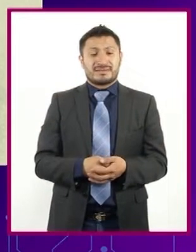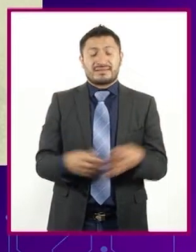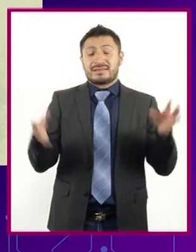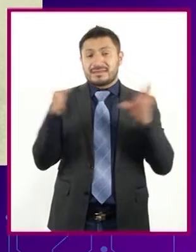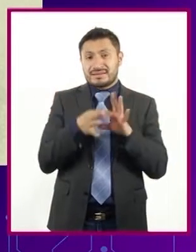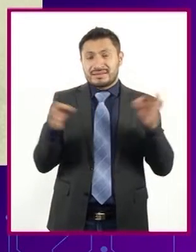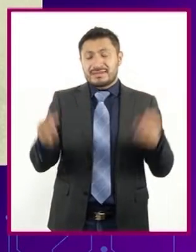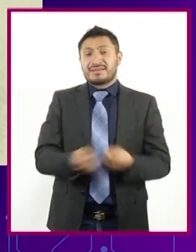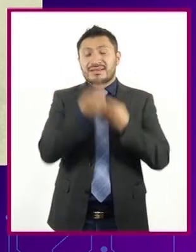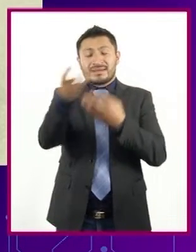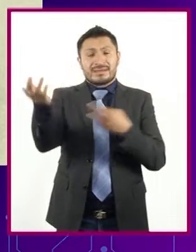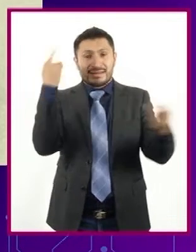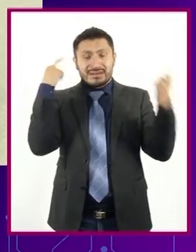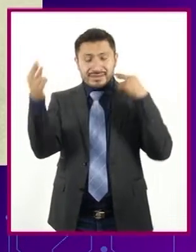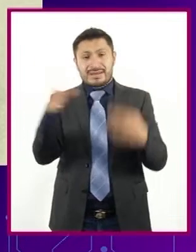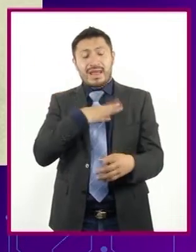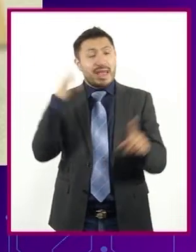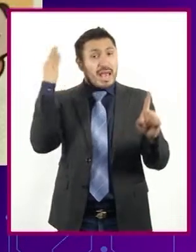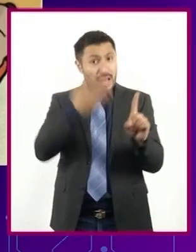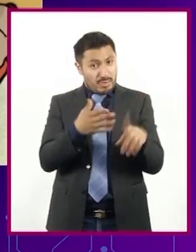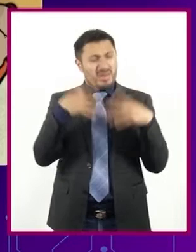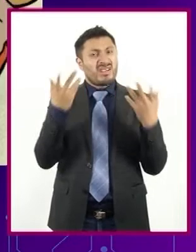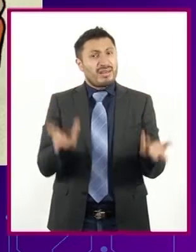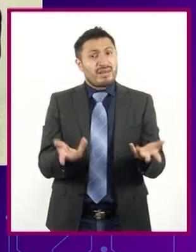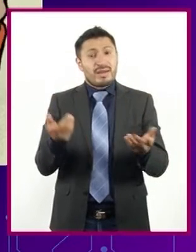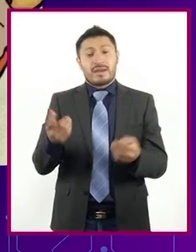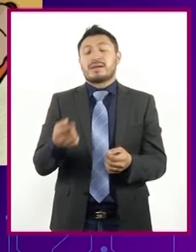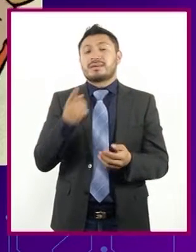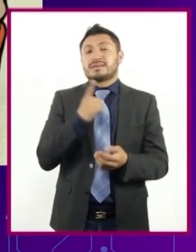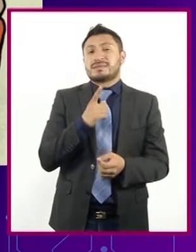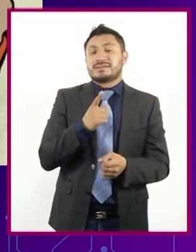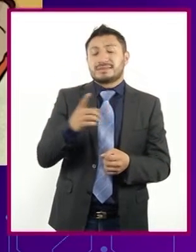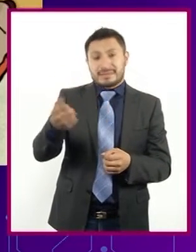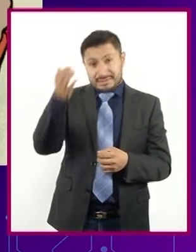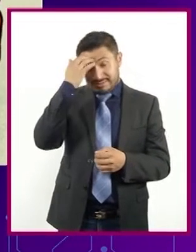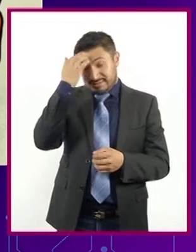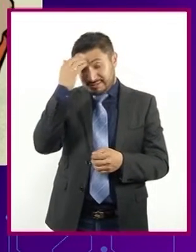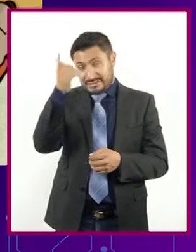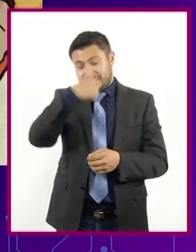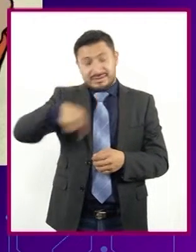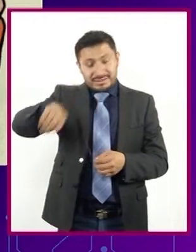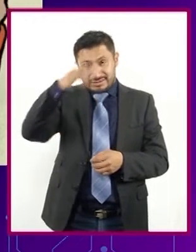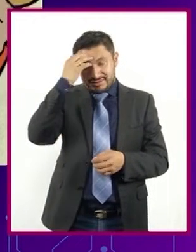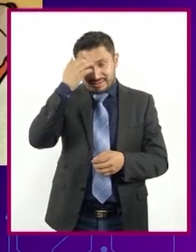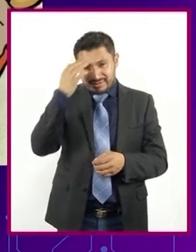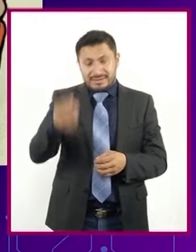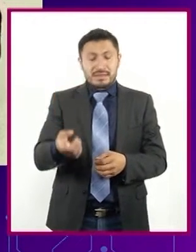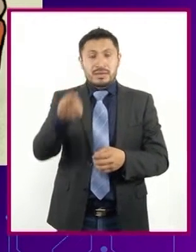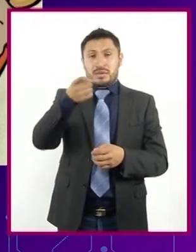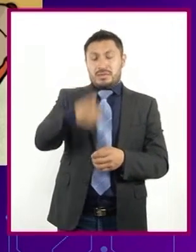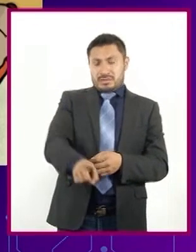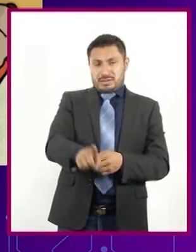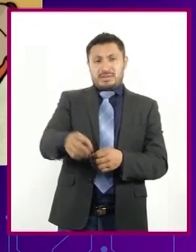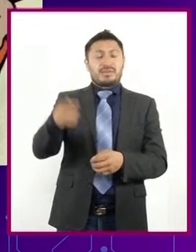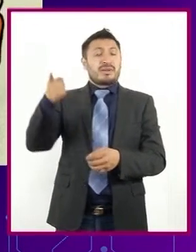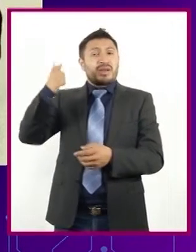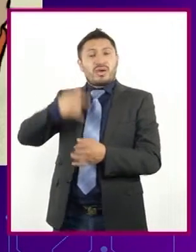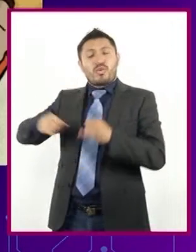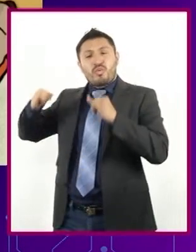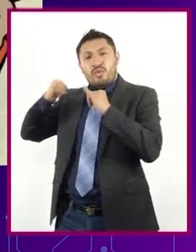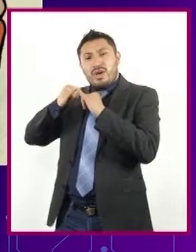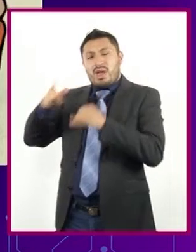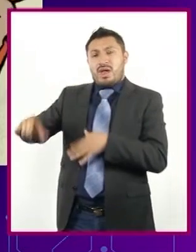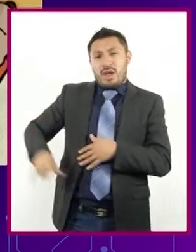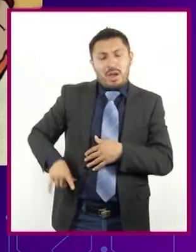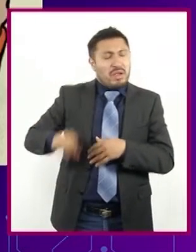expresiones sonoras que tienen el propósito de, por un lado, dar a conocer decretos provenientes de una instancia de gobierno